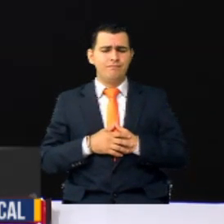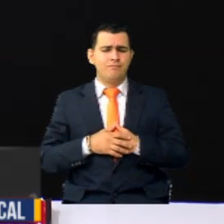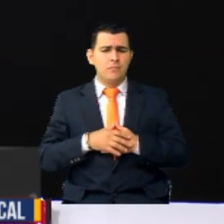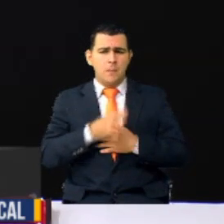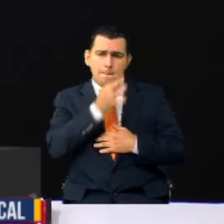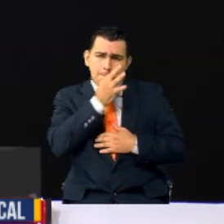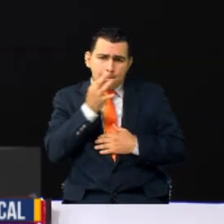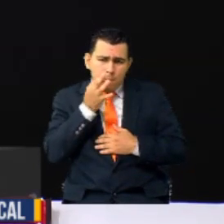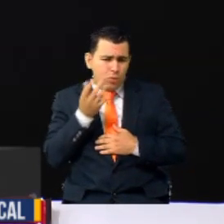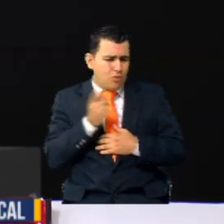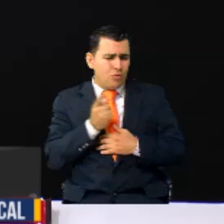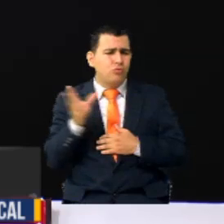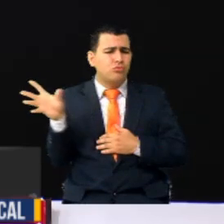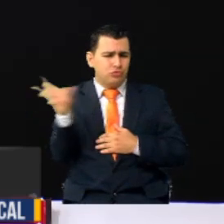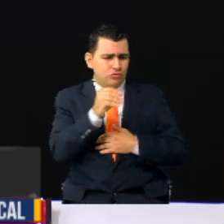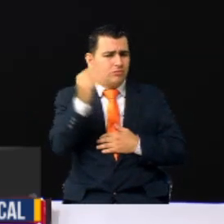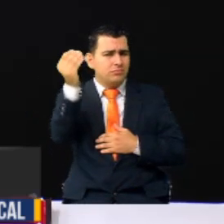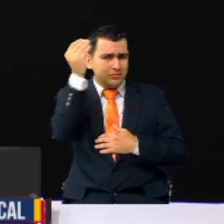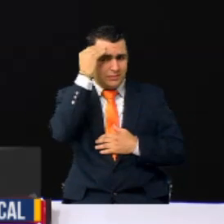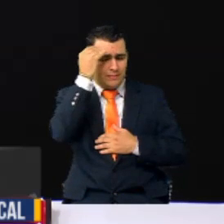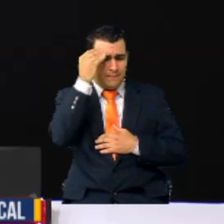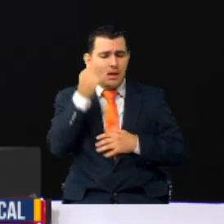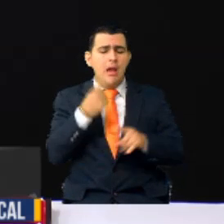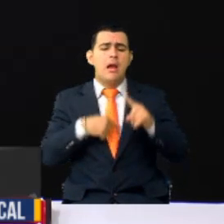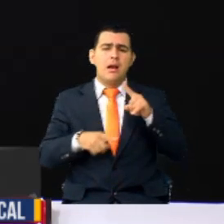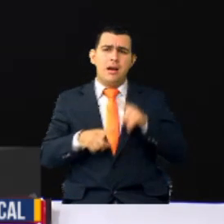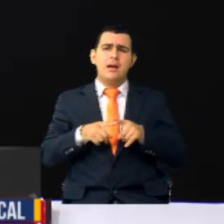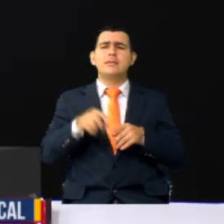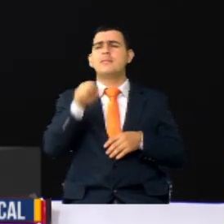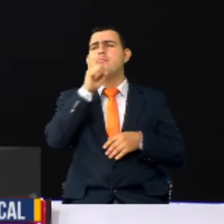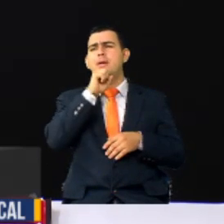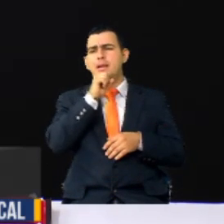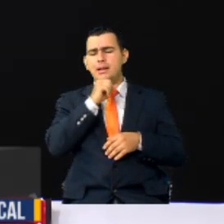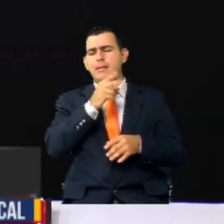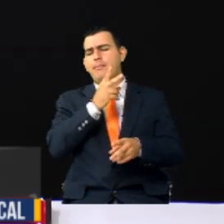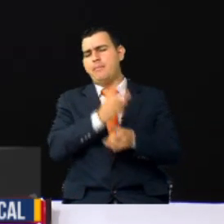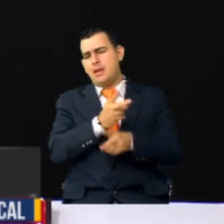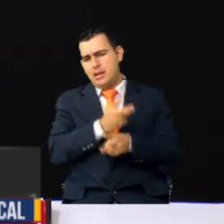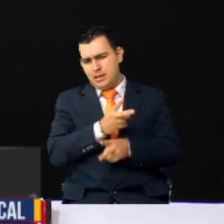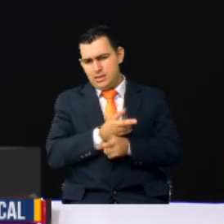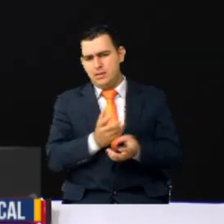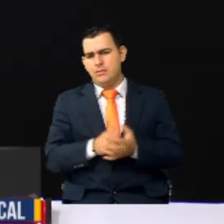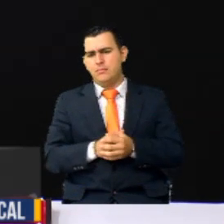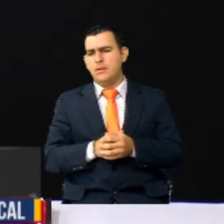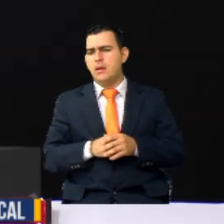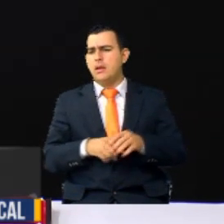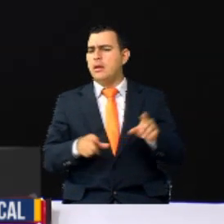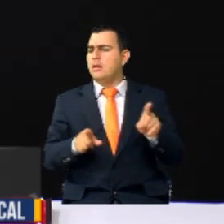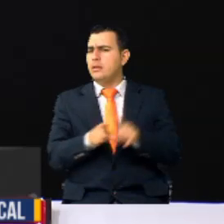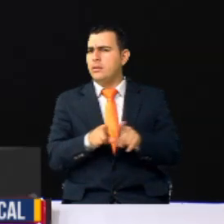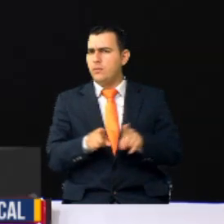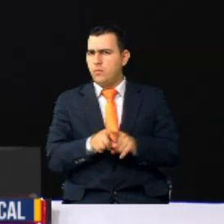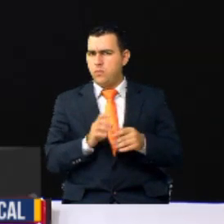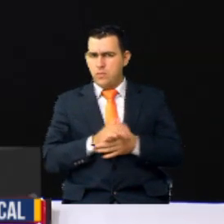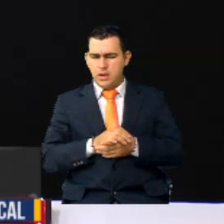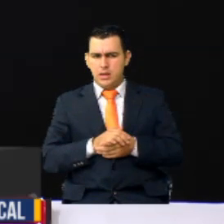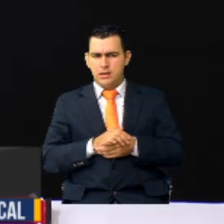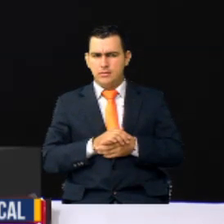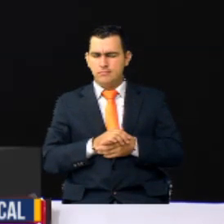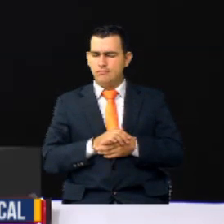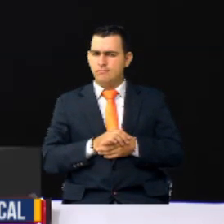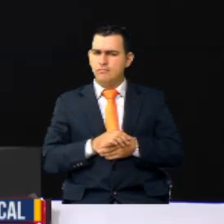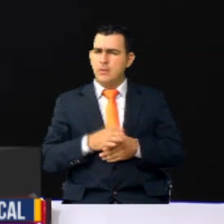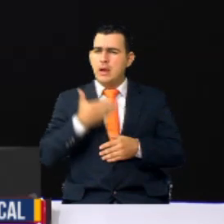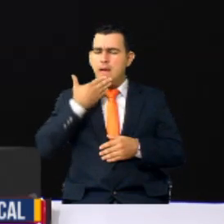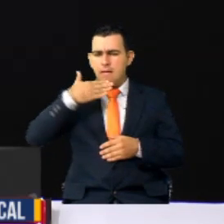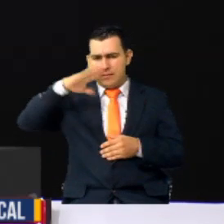ocasiones, Barranca Bermeja tuvo que vivir el conflicto armado hoy, un conflicto que se está discutiendo en La Habana, que se va a